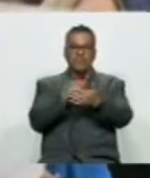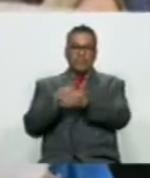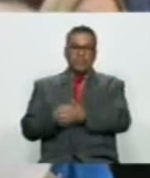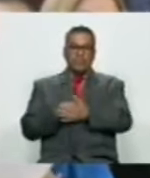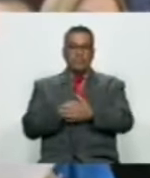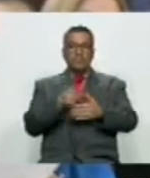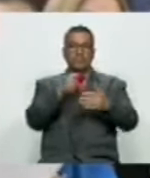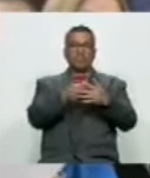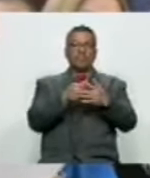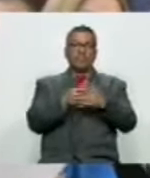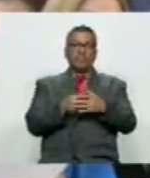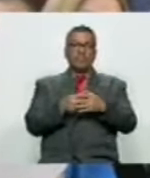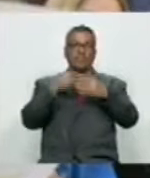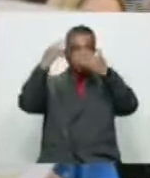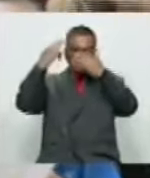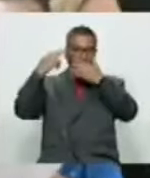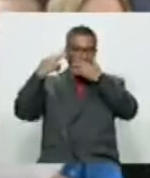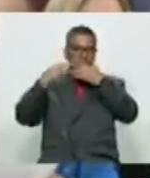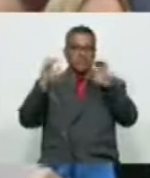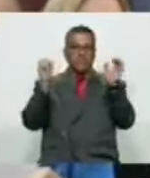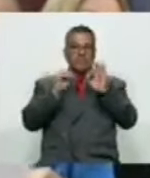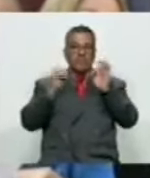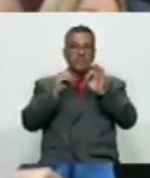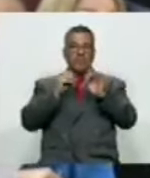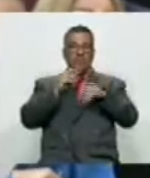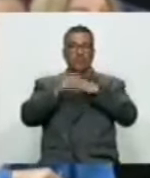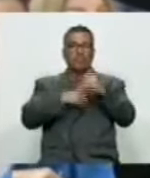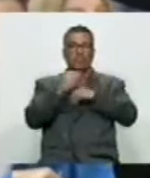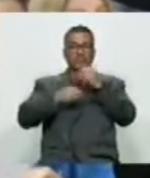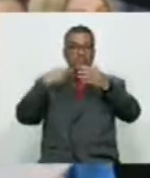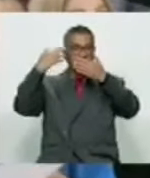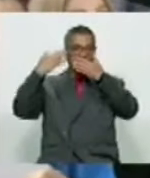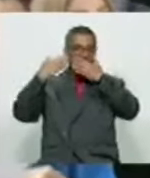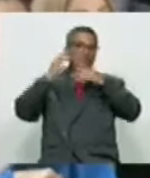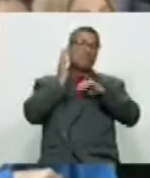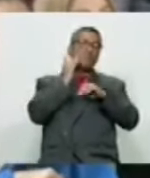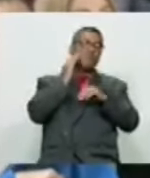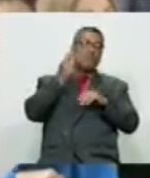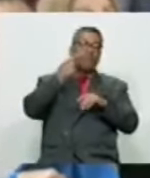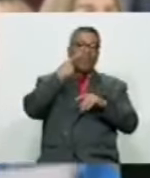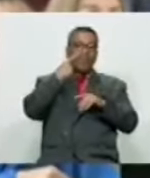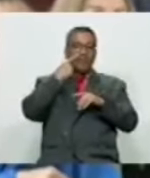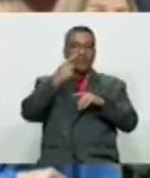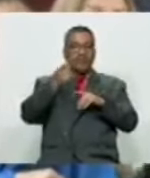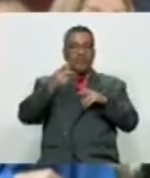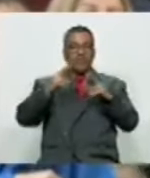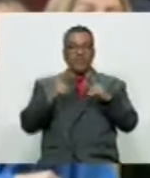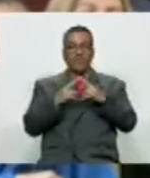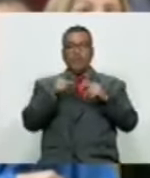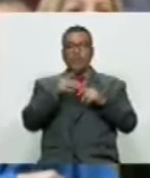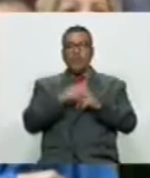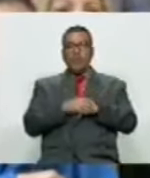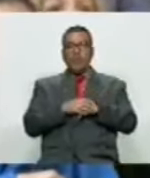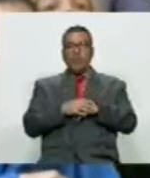para el financiamiento del terrorismo o cometer actos terroristas. Porque